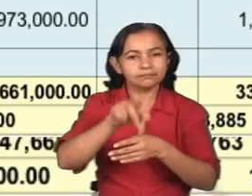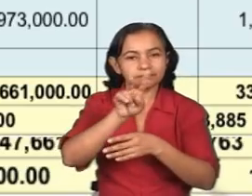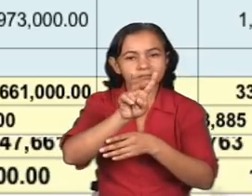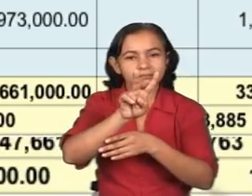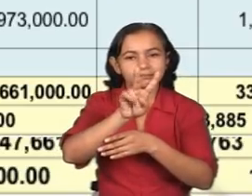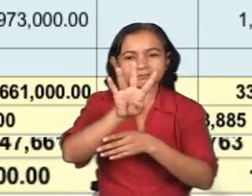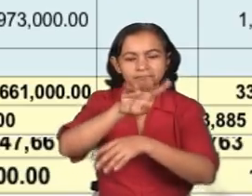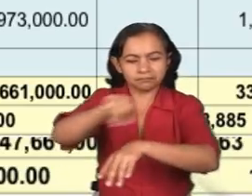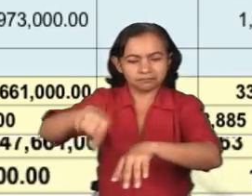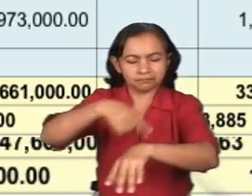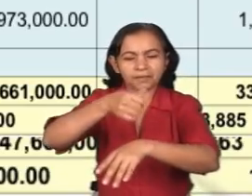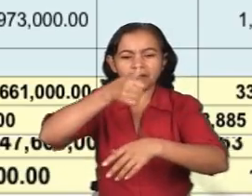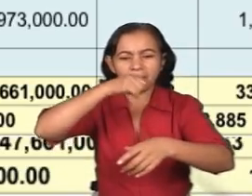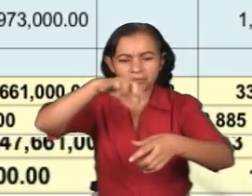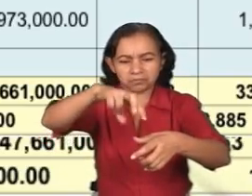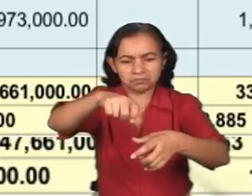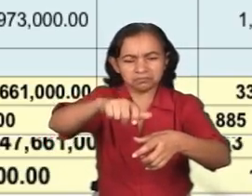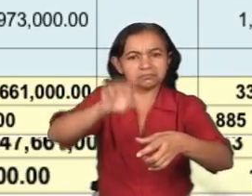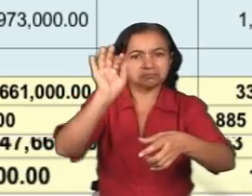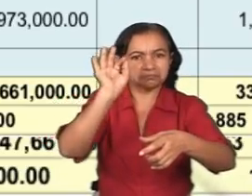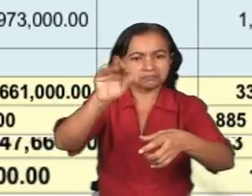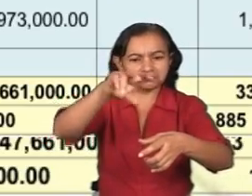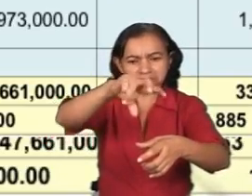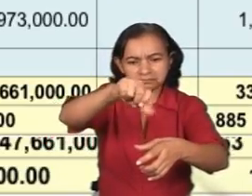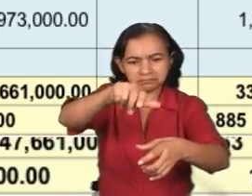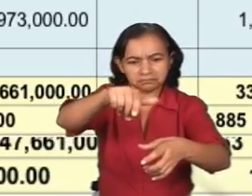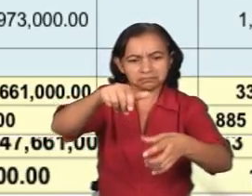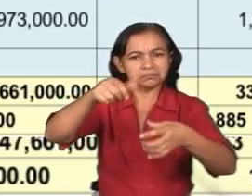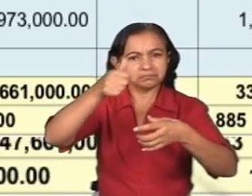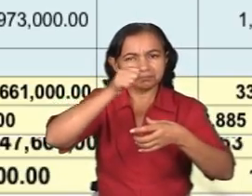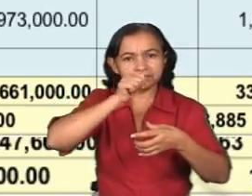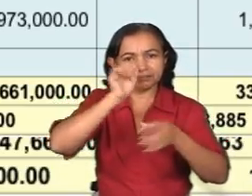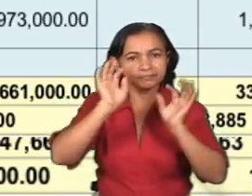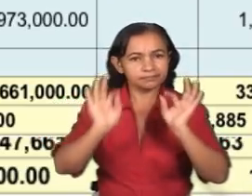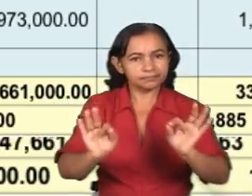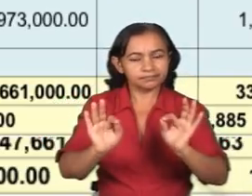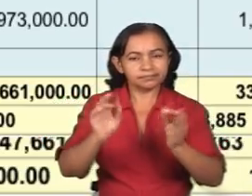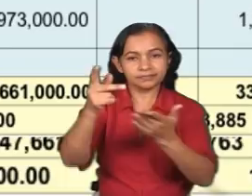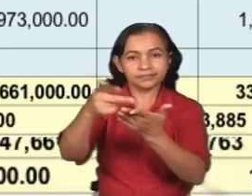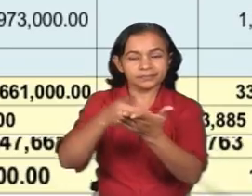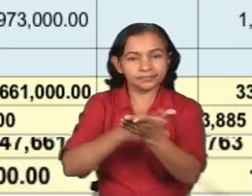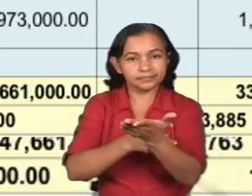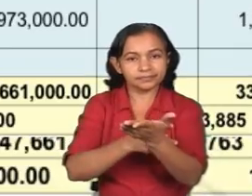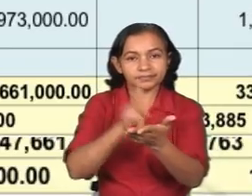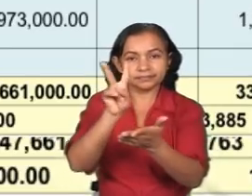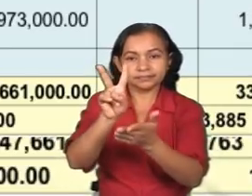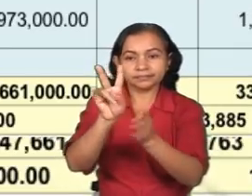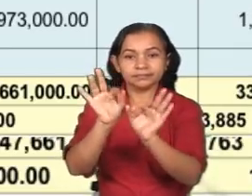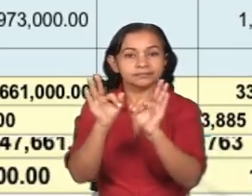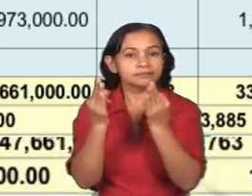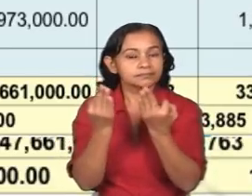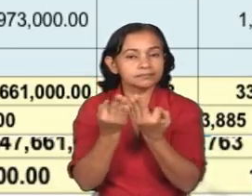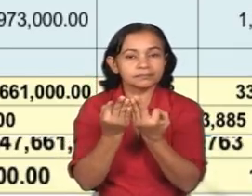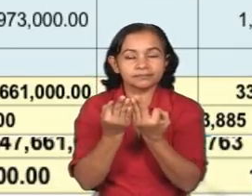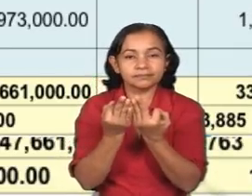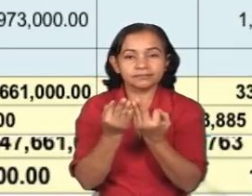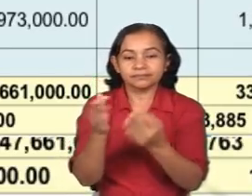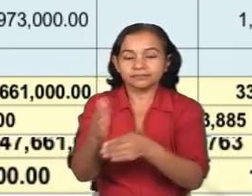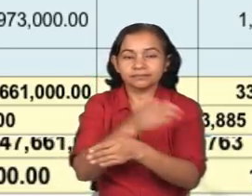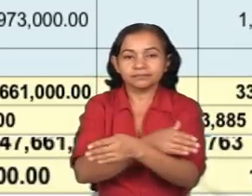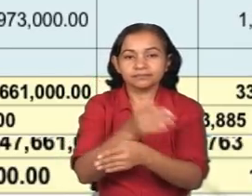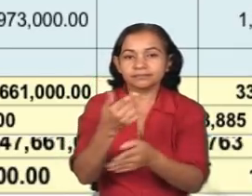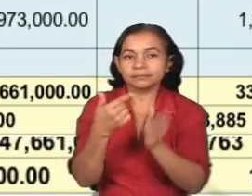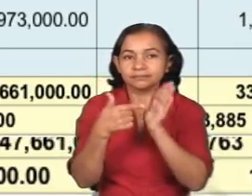horas. Y cuando hablamos de proyectos, cuando decimos de proyectos emblemáticos, la verdad es que un proyecto que incluye dos familias, esa familia que no tenía agua